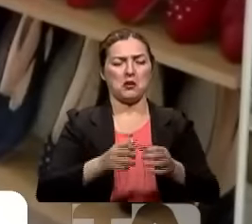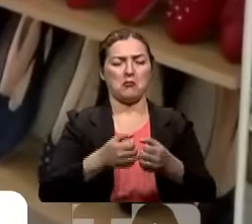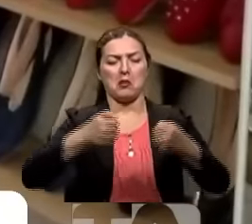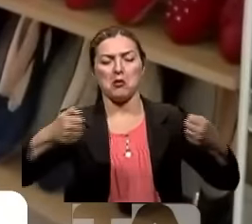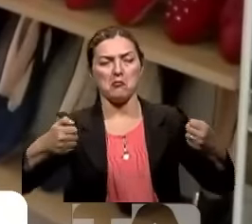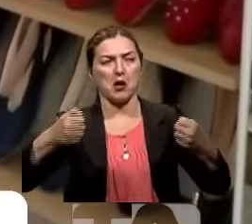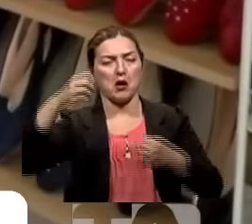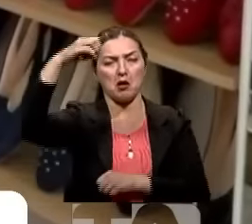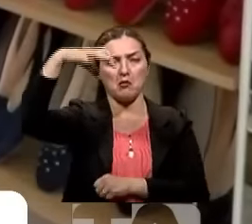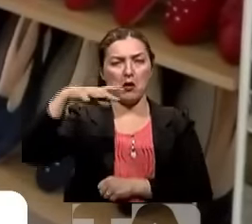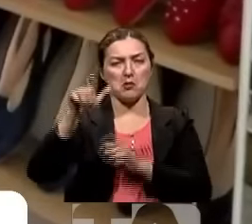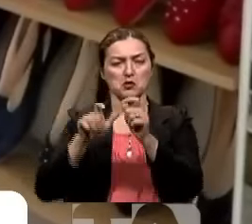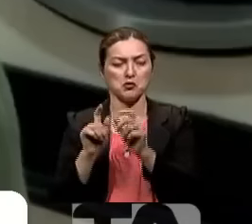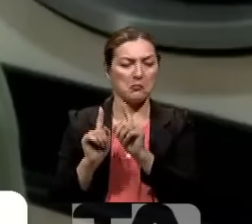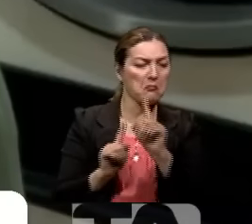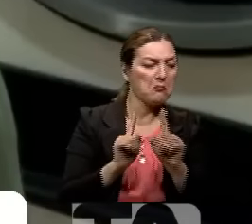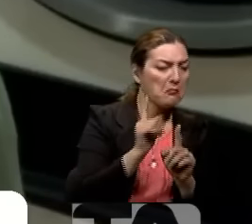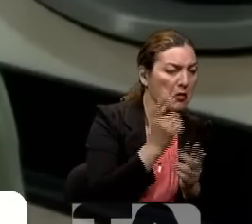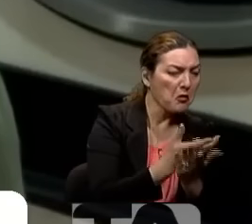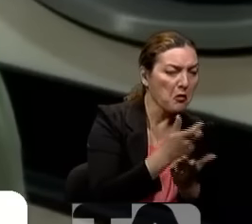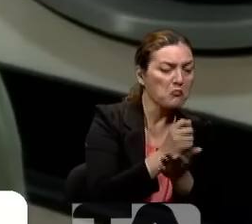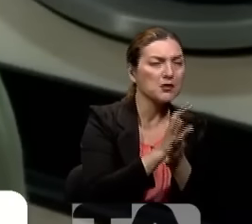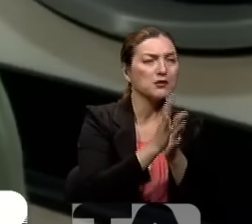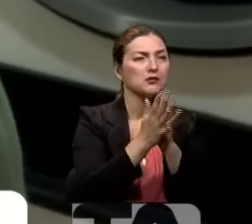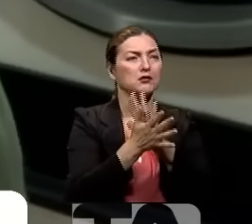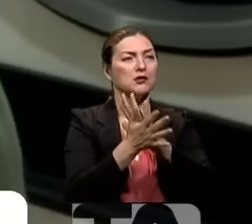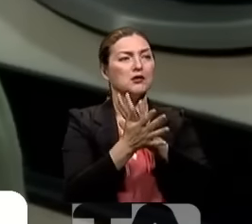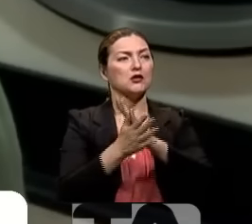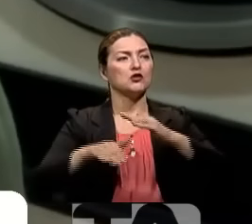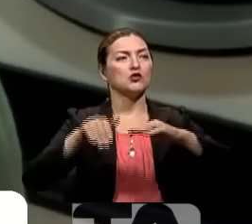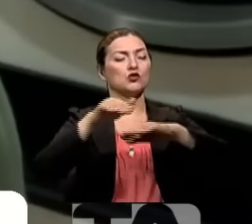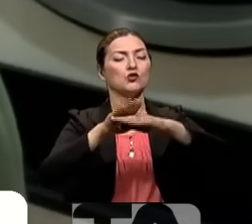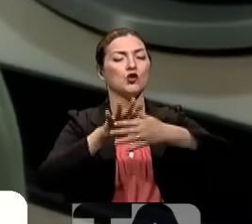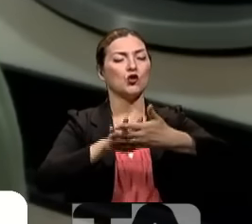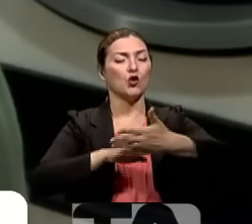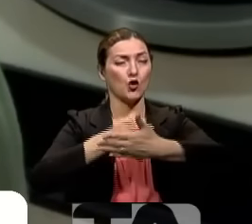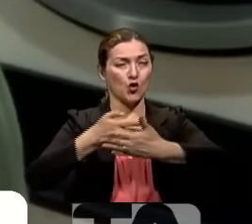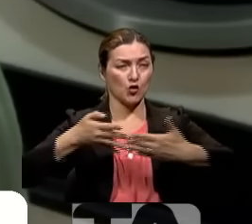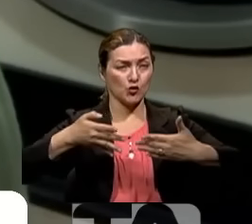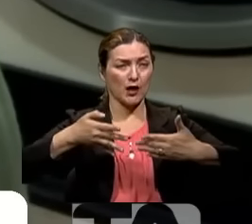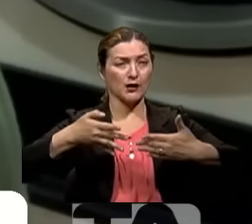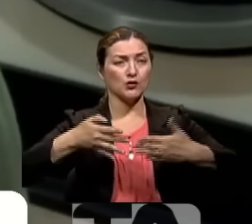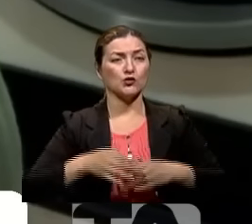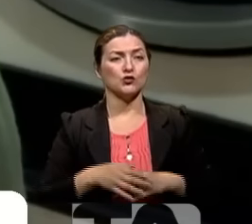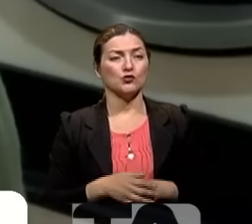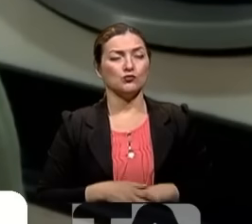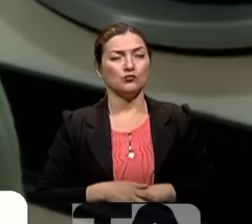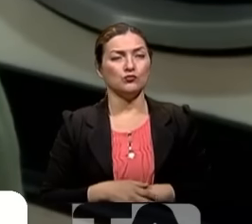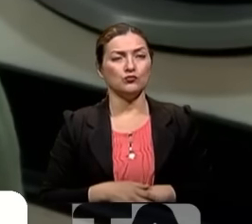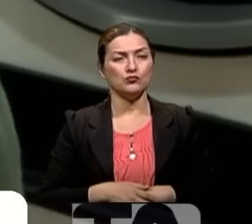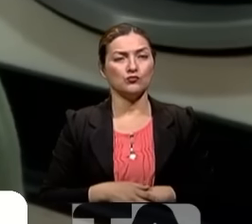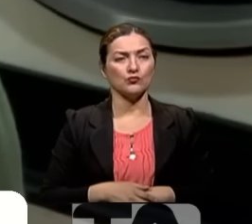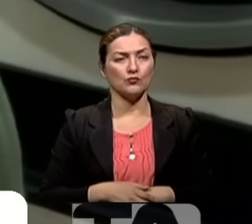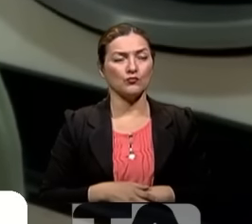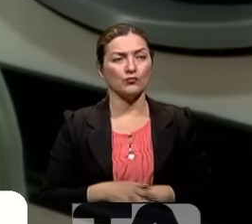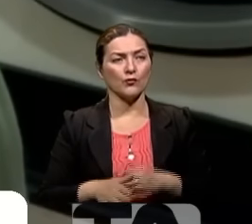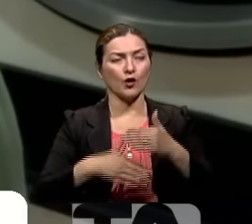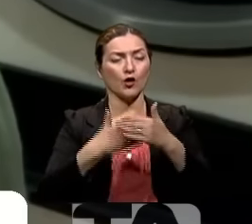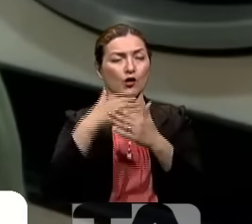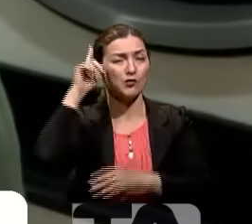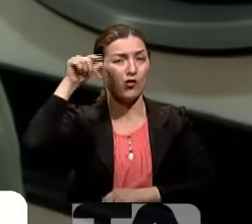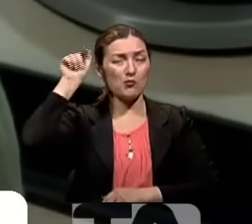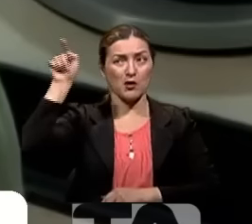luz y sin clientes. En torno a los horarios que se los diseña o se los elabora a nivel del gobierno,